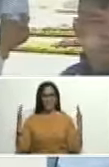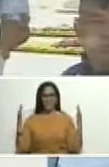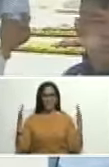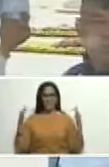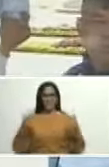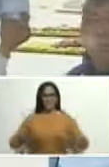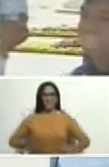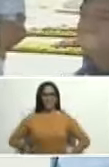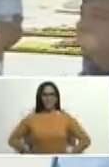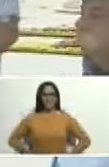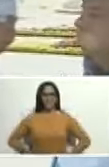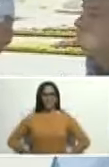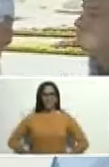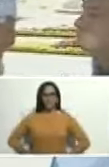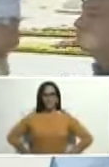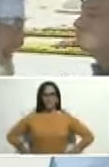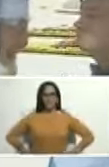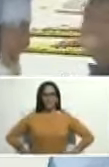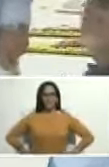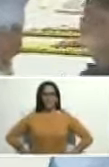Pariaguán, Pariaguán.